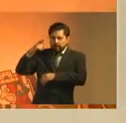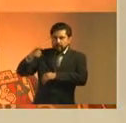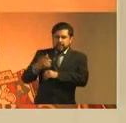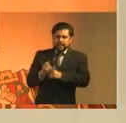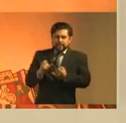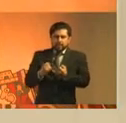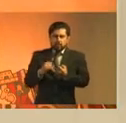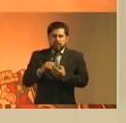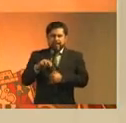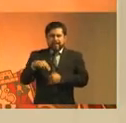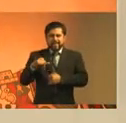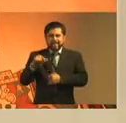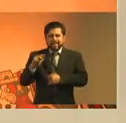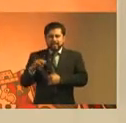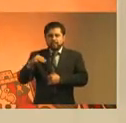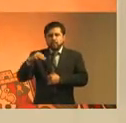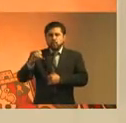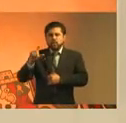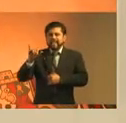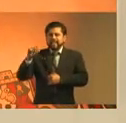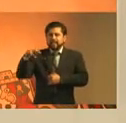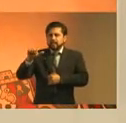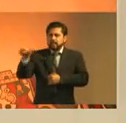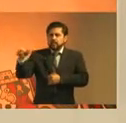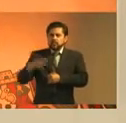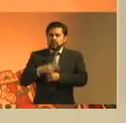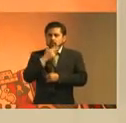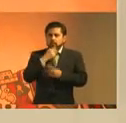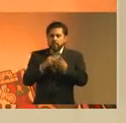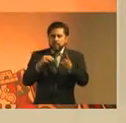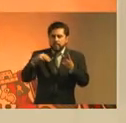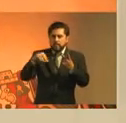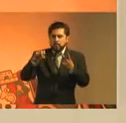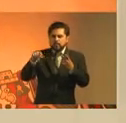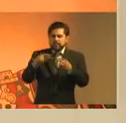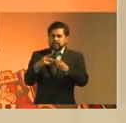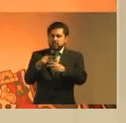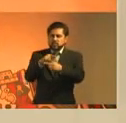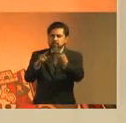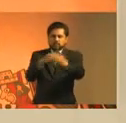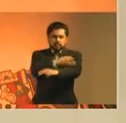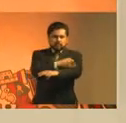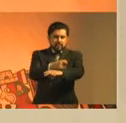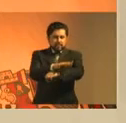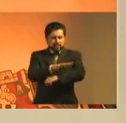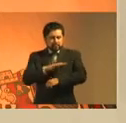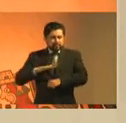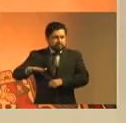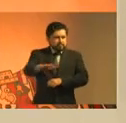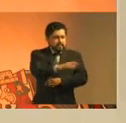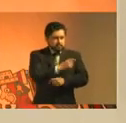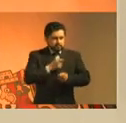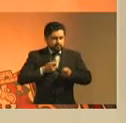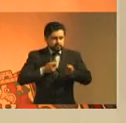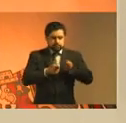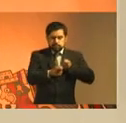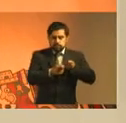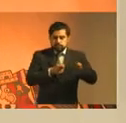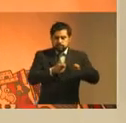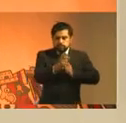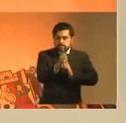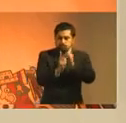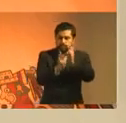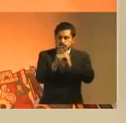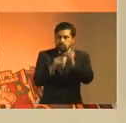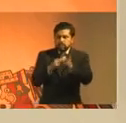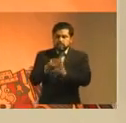moliní sta molina y montes eran las familias que dominaban la actividad en enero en yucatán hay que